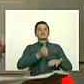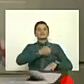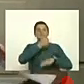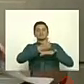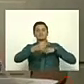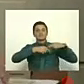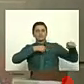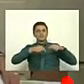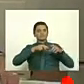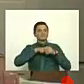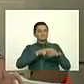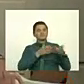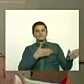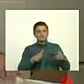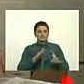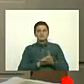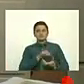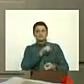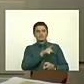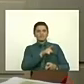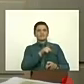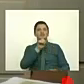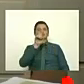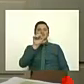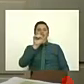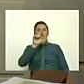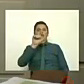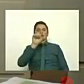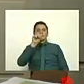señor Mauricio Santamaría Salamanca.